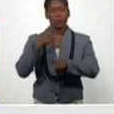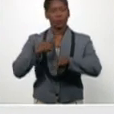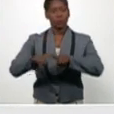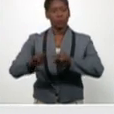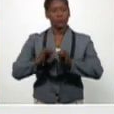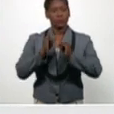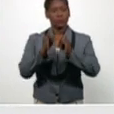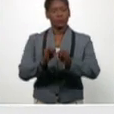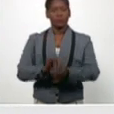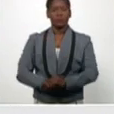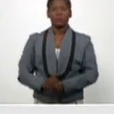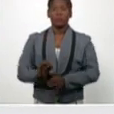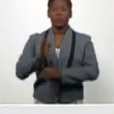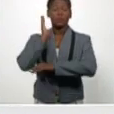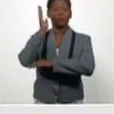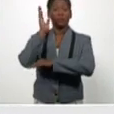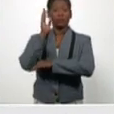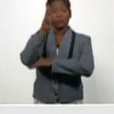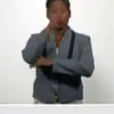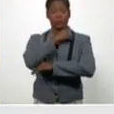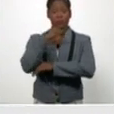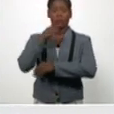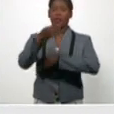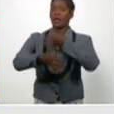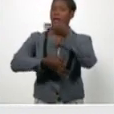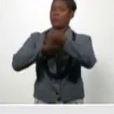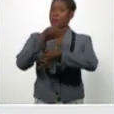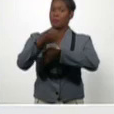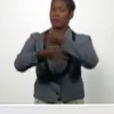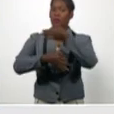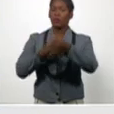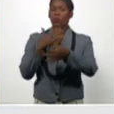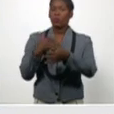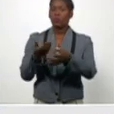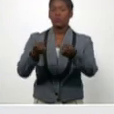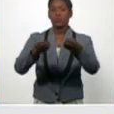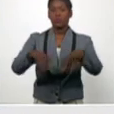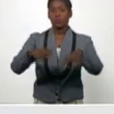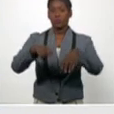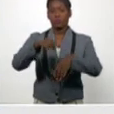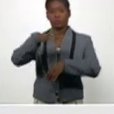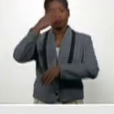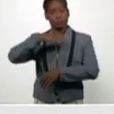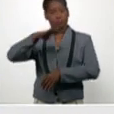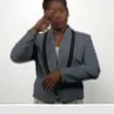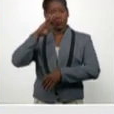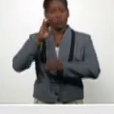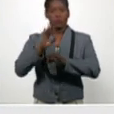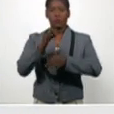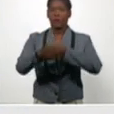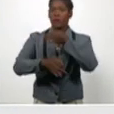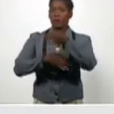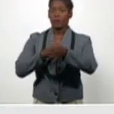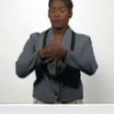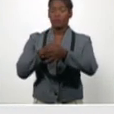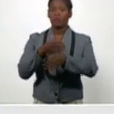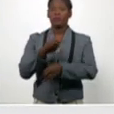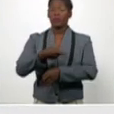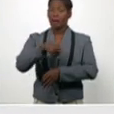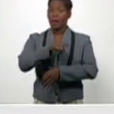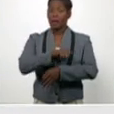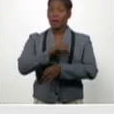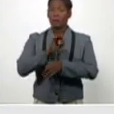la conferencia de prensa del doctor Francisco Durán sobre el comportamiento de la COVID-19 en Cuba. Al cierre del día de ayer, la